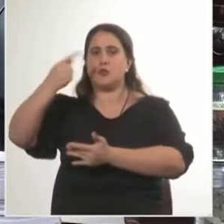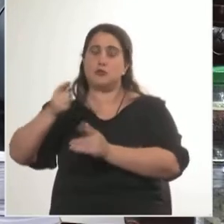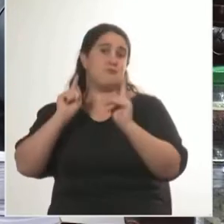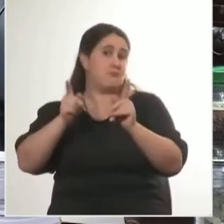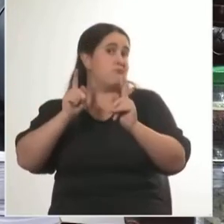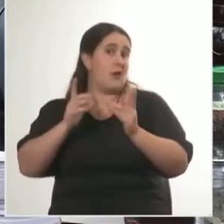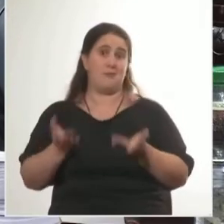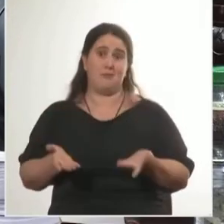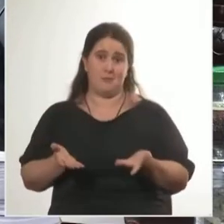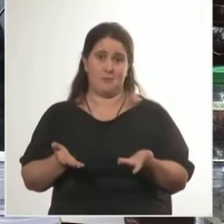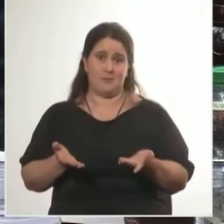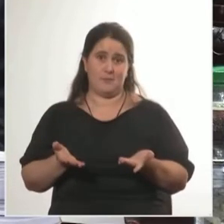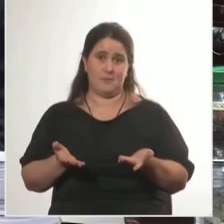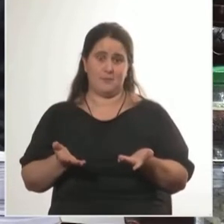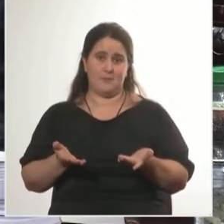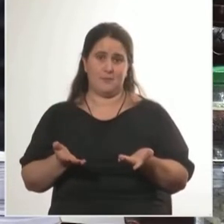fenómeno.